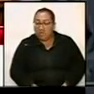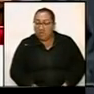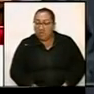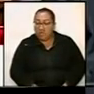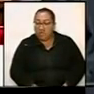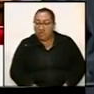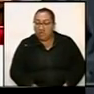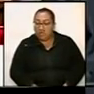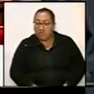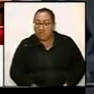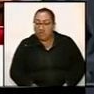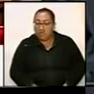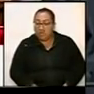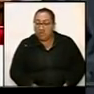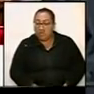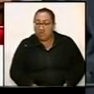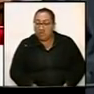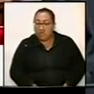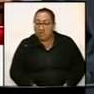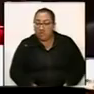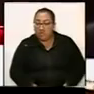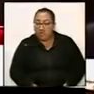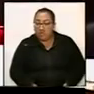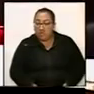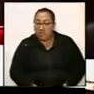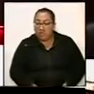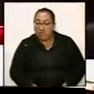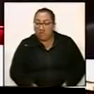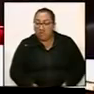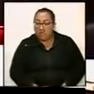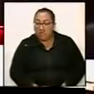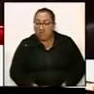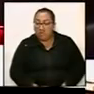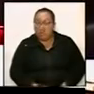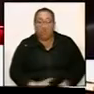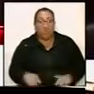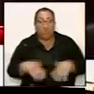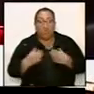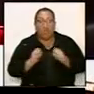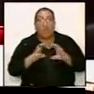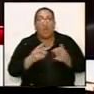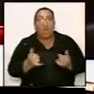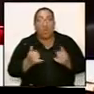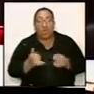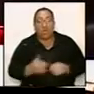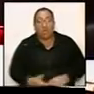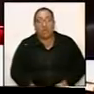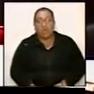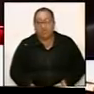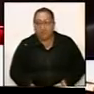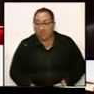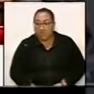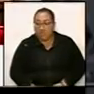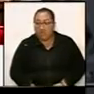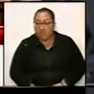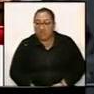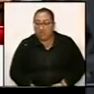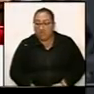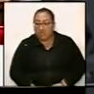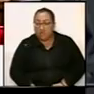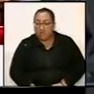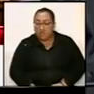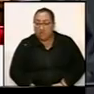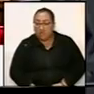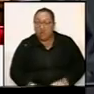política pública nacional. No podemos dejar hoy, lamentablemente, de que algunos